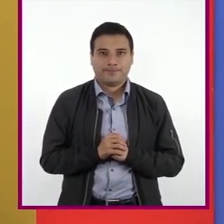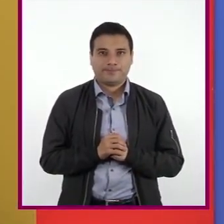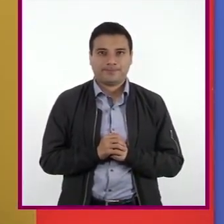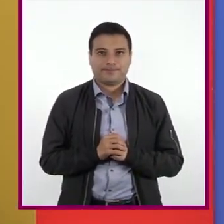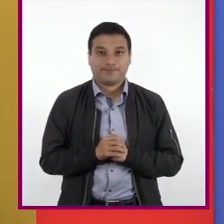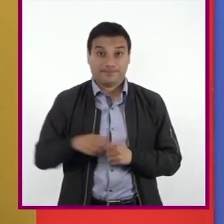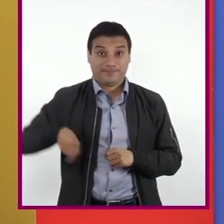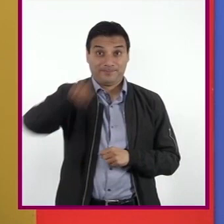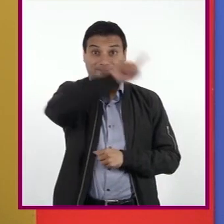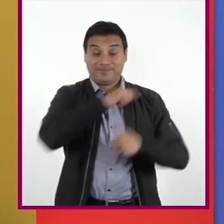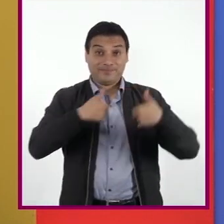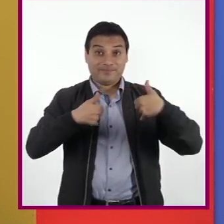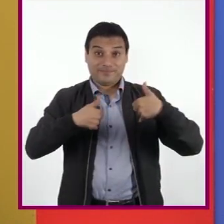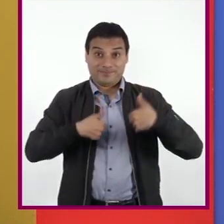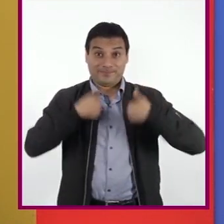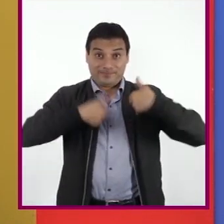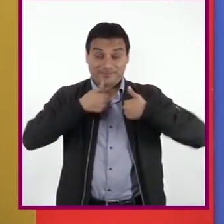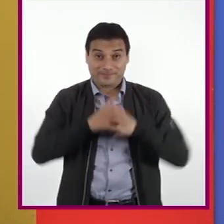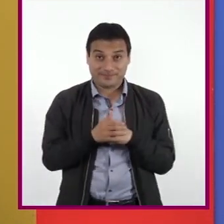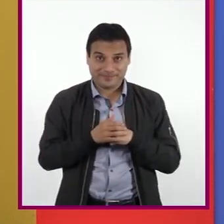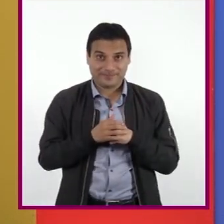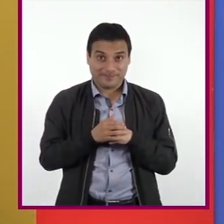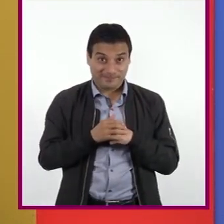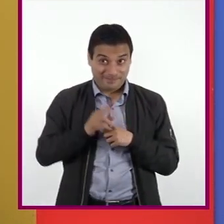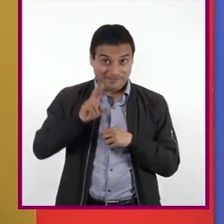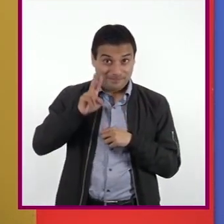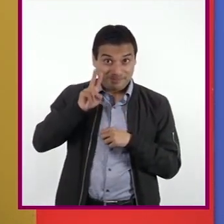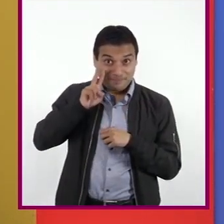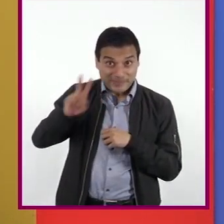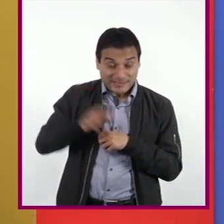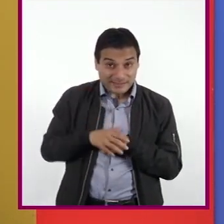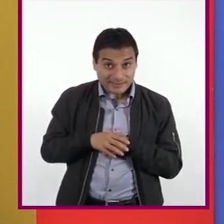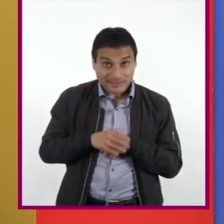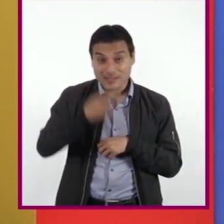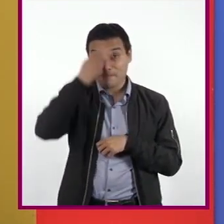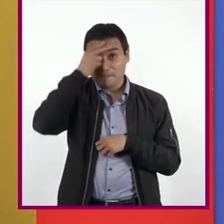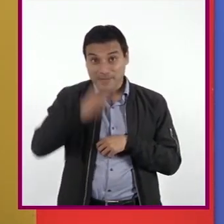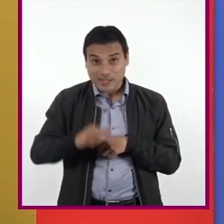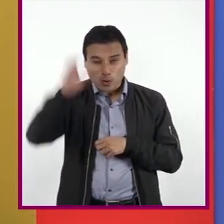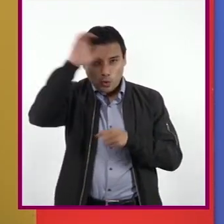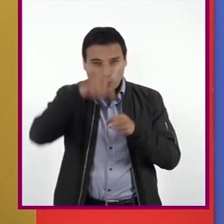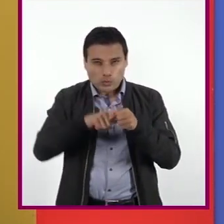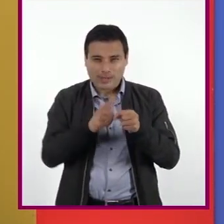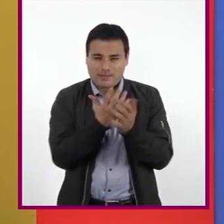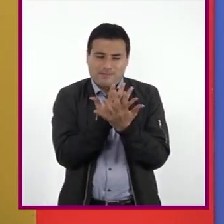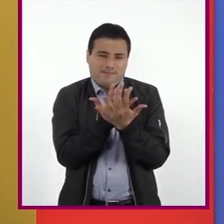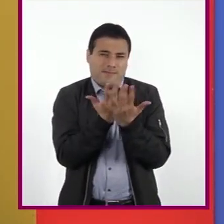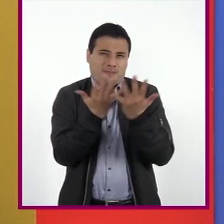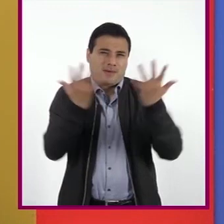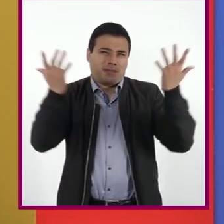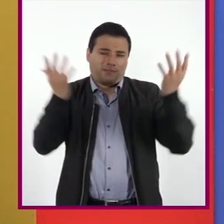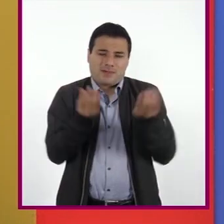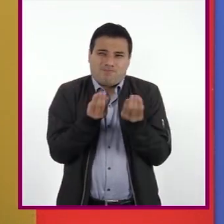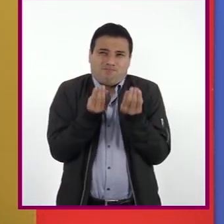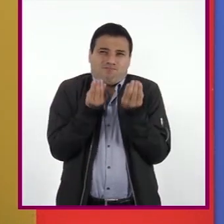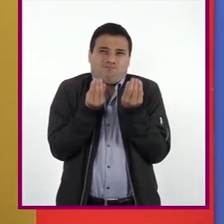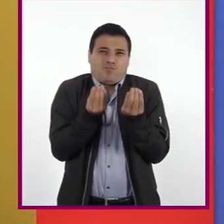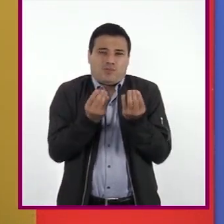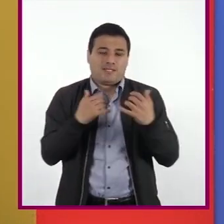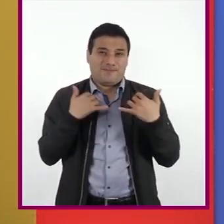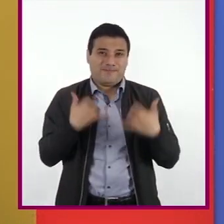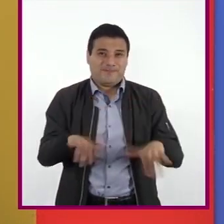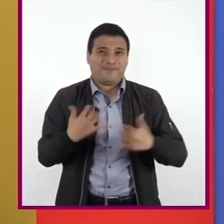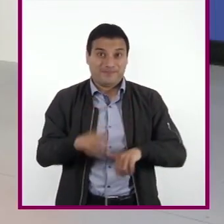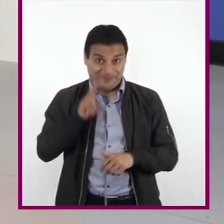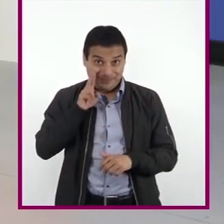Jóvenes televidentes, espero hayan notado cuánta diversidad cultural existe en nuestro país de acuerdo con lo que se observa